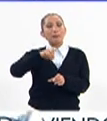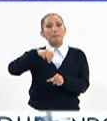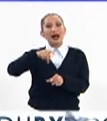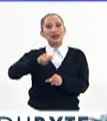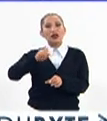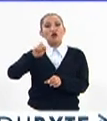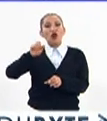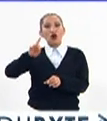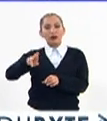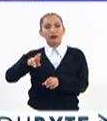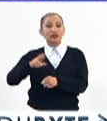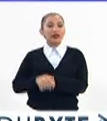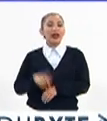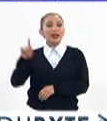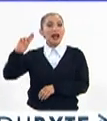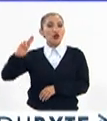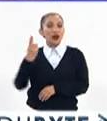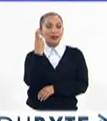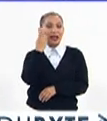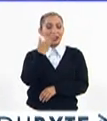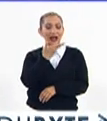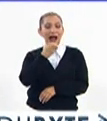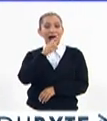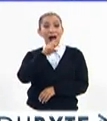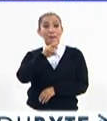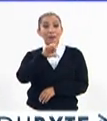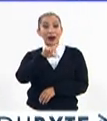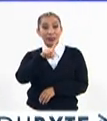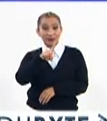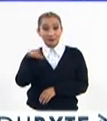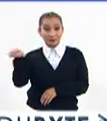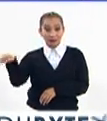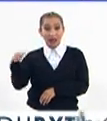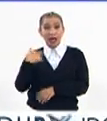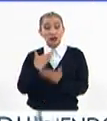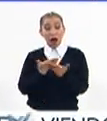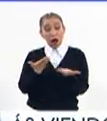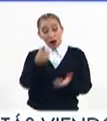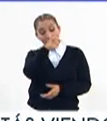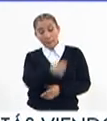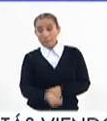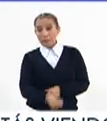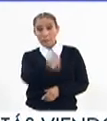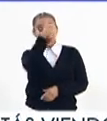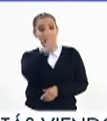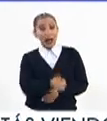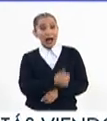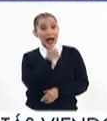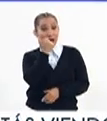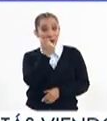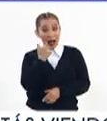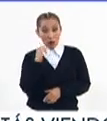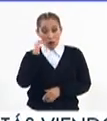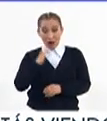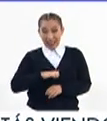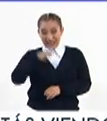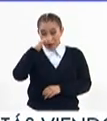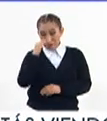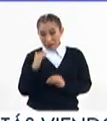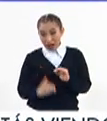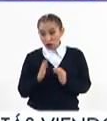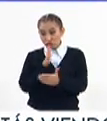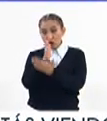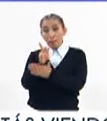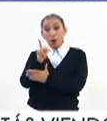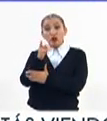for Taking de la Universidad de Harvard. Con ello se convierte en la primera estudiante menor de edad en ingresar a